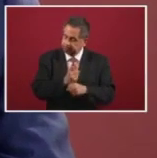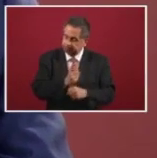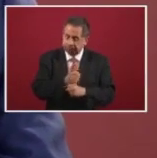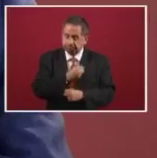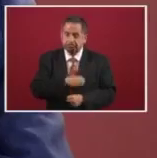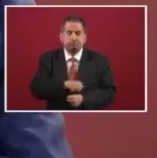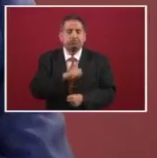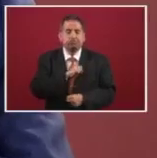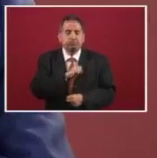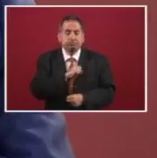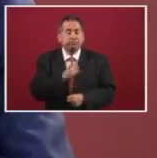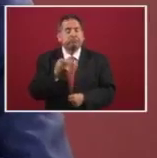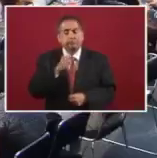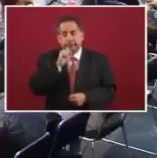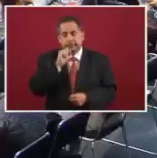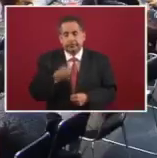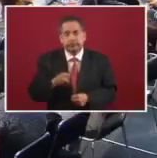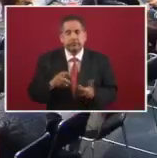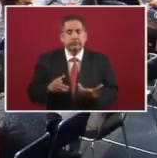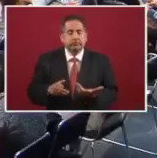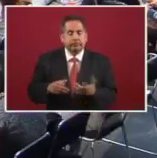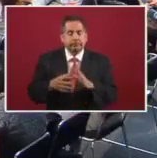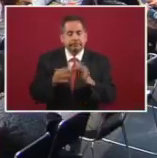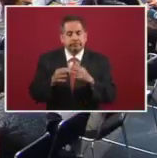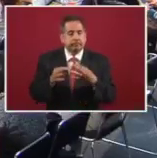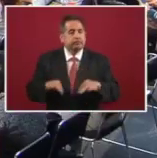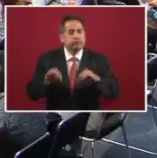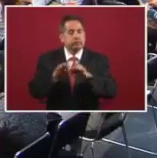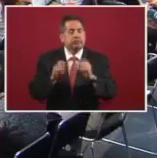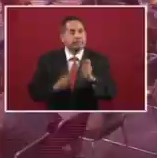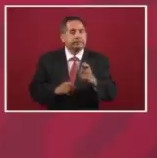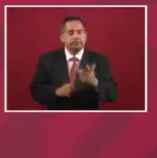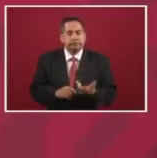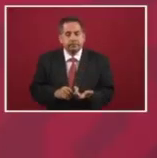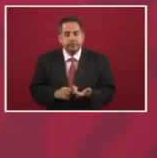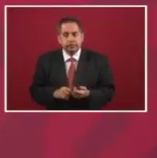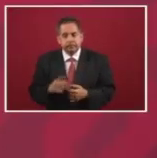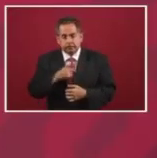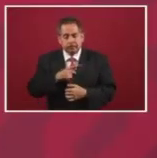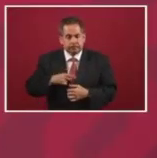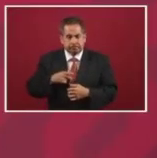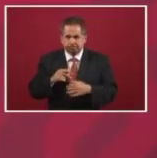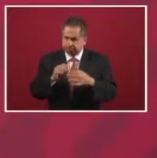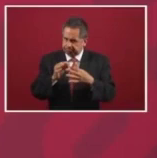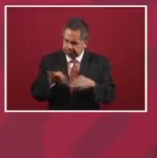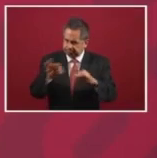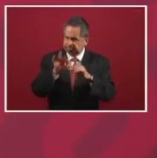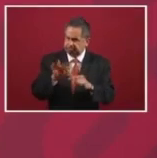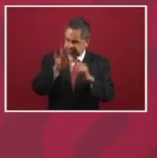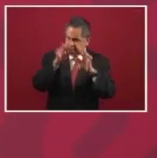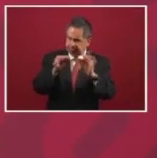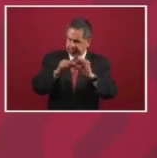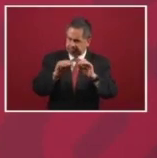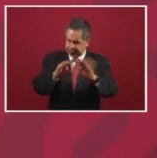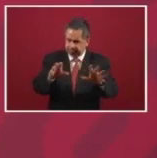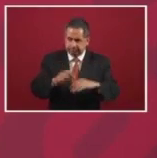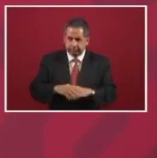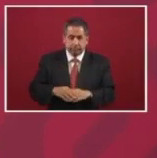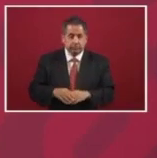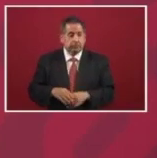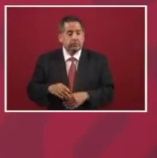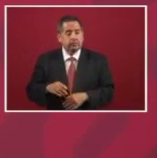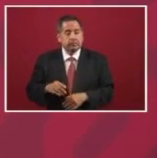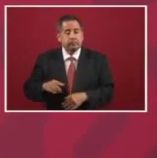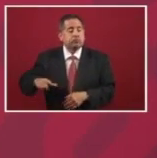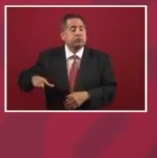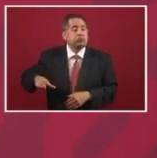Y esto también es algo que debe de subrayarse. Como el gobierno